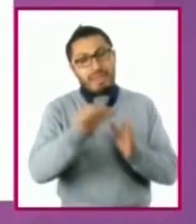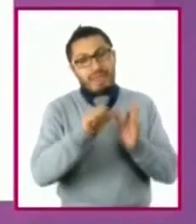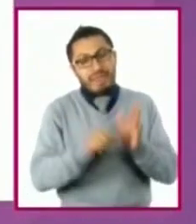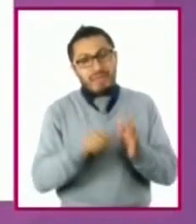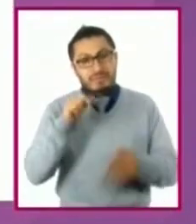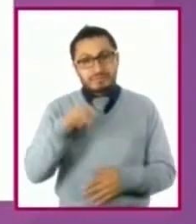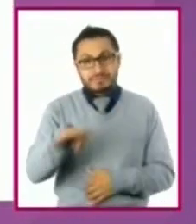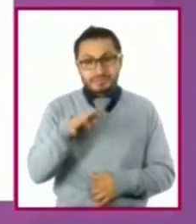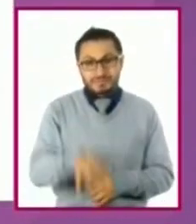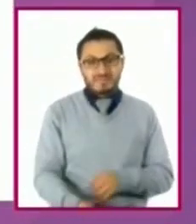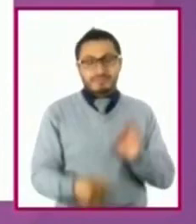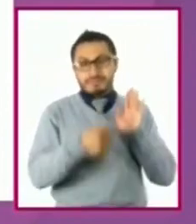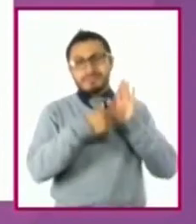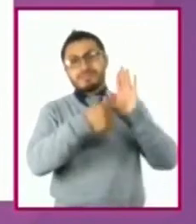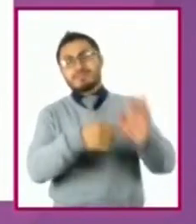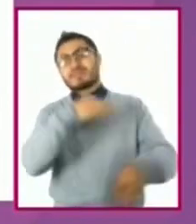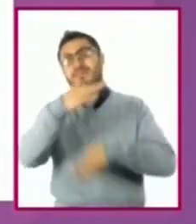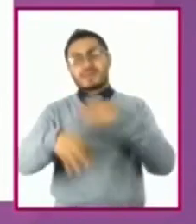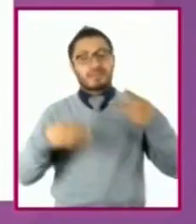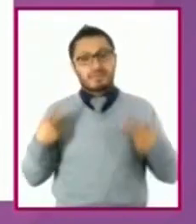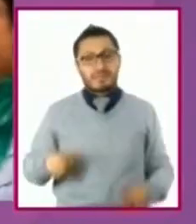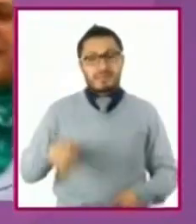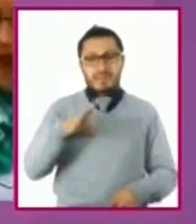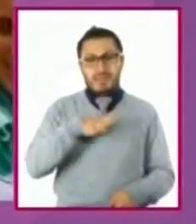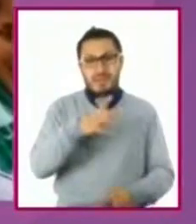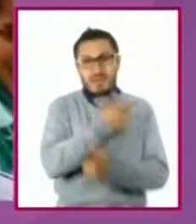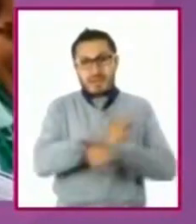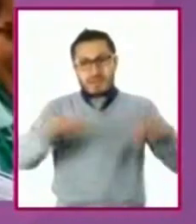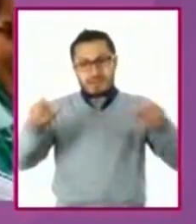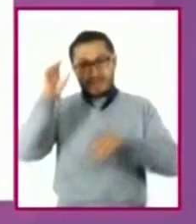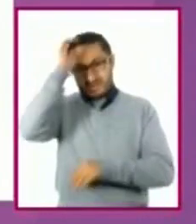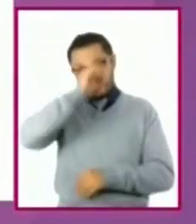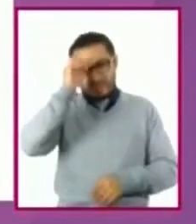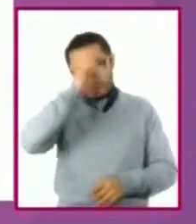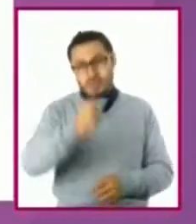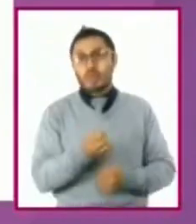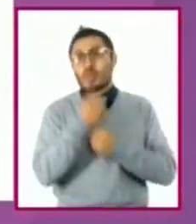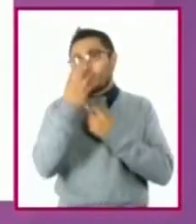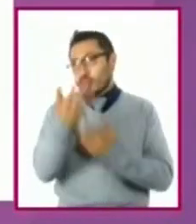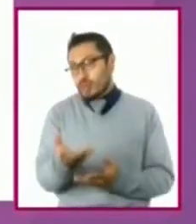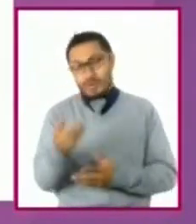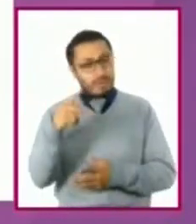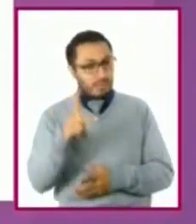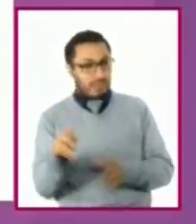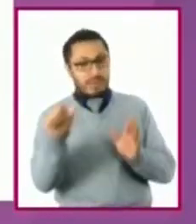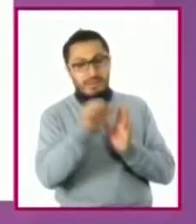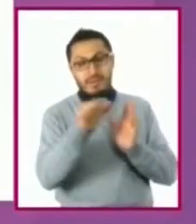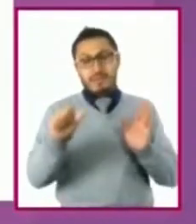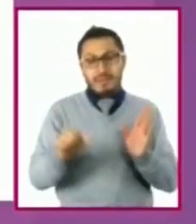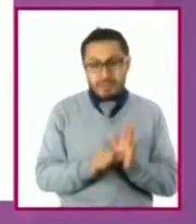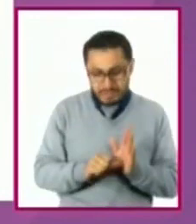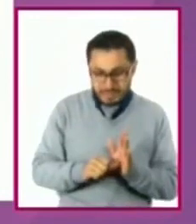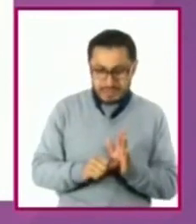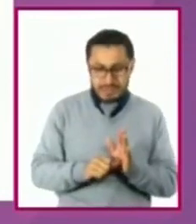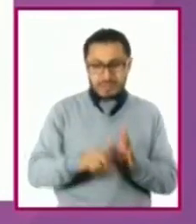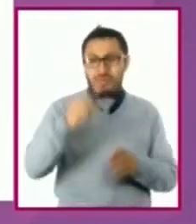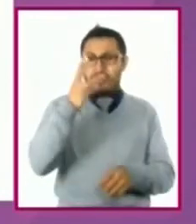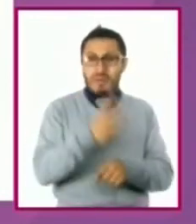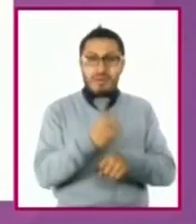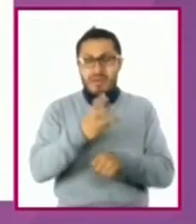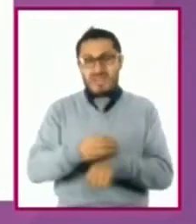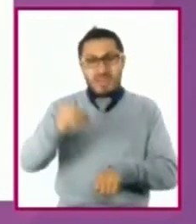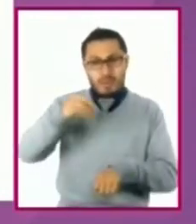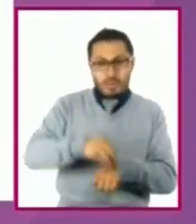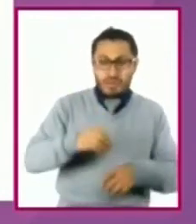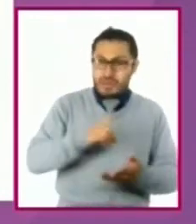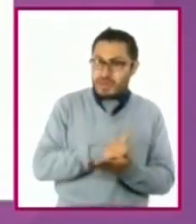que todo individuo tiene derecho a la libertad de opinión y de expresión, en tanto que el artículo 3 establece el derecho a